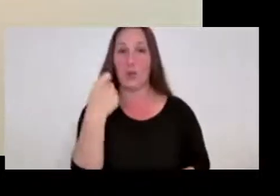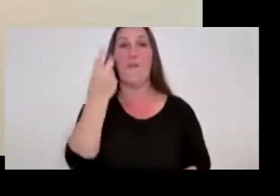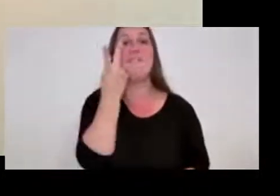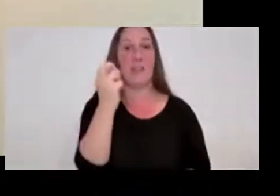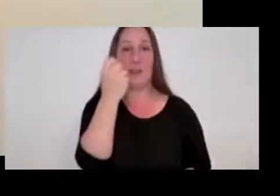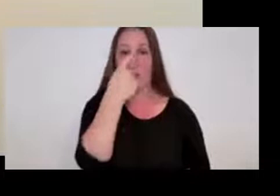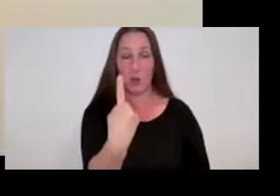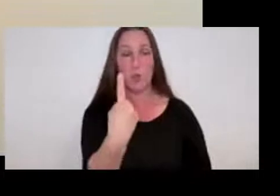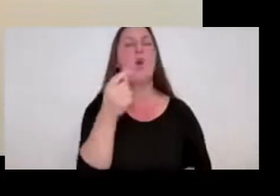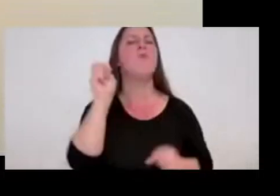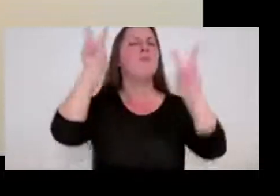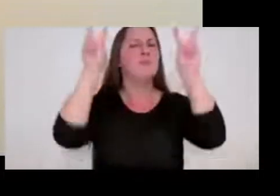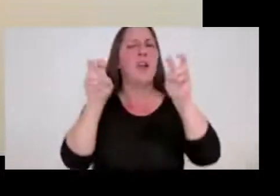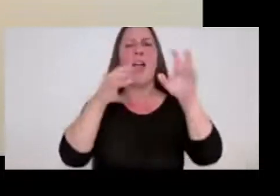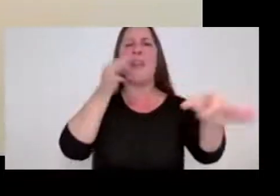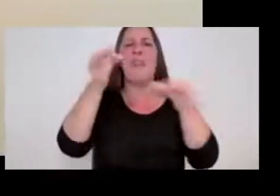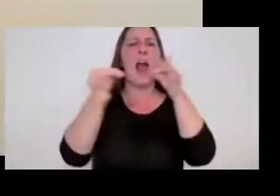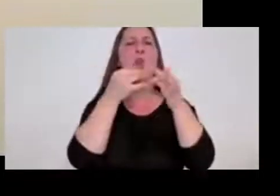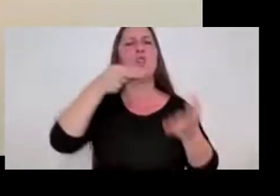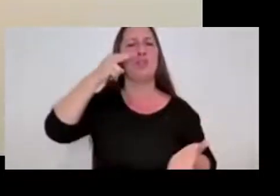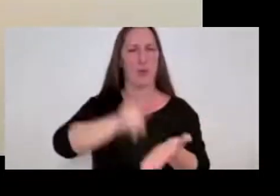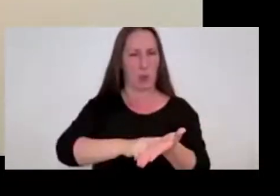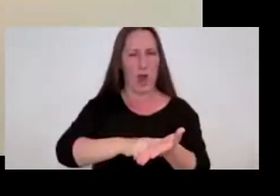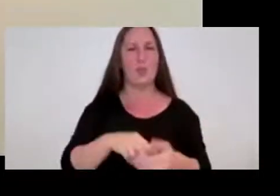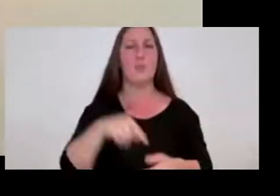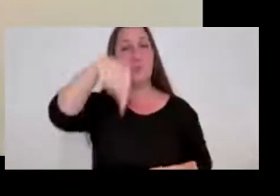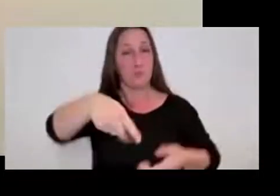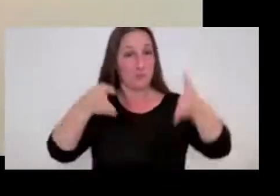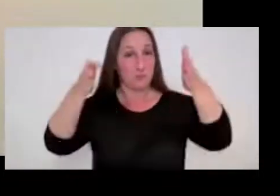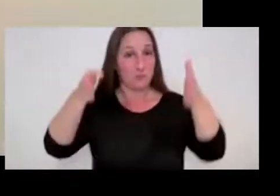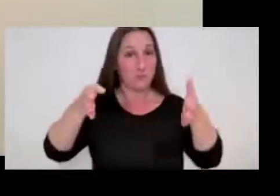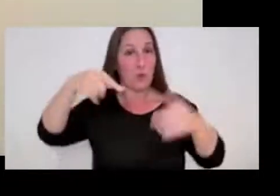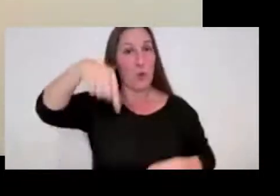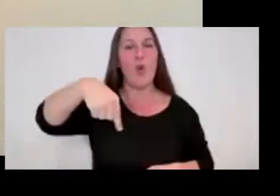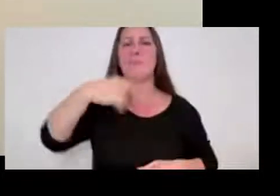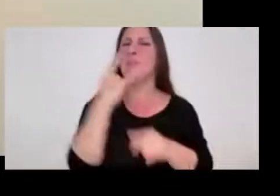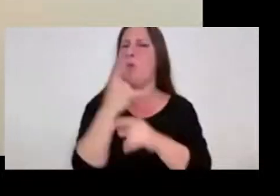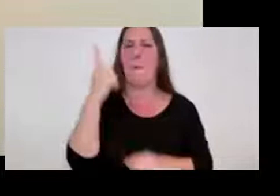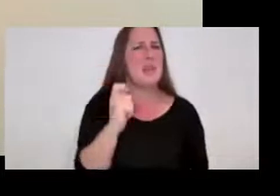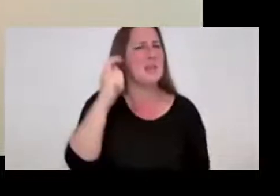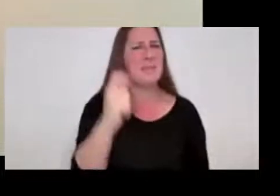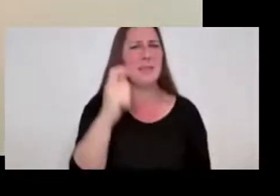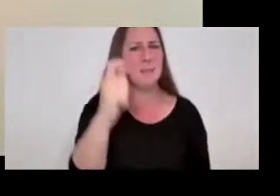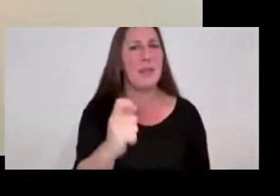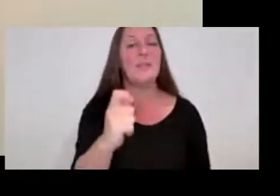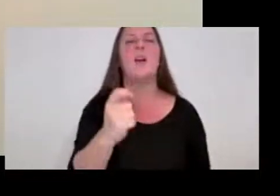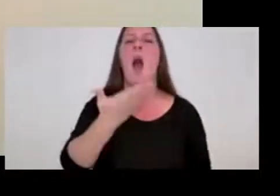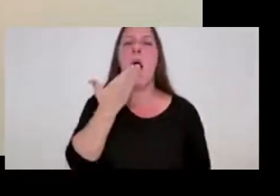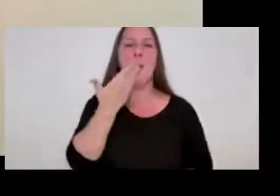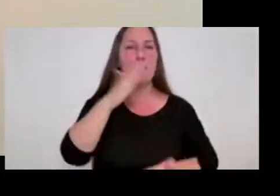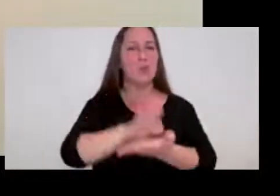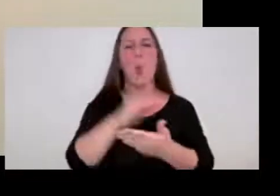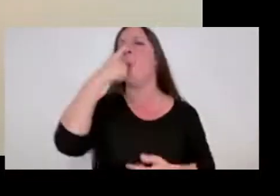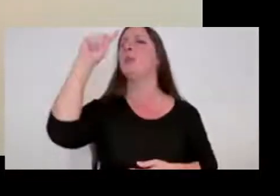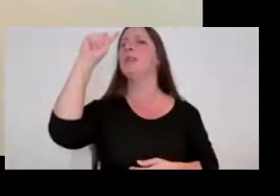hemos dado en llamar Diálogos Tributarios. En esta edición, como todos los meses, vamos a hablar sobre las últimas